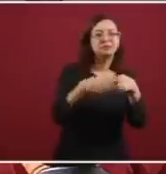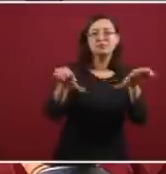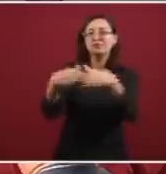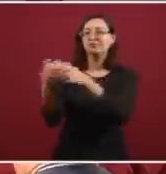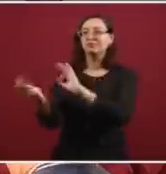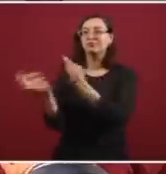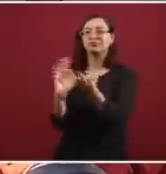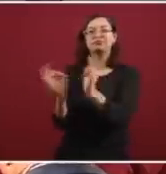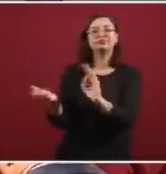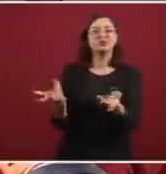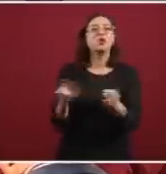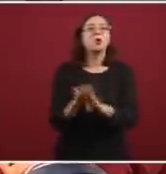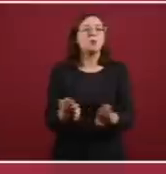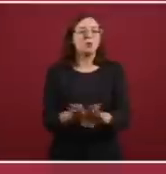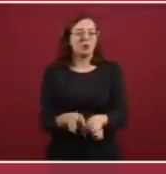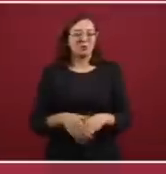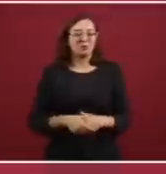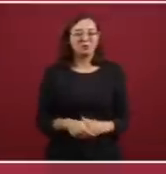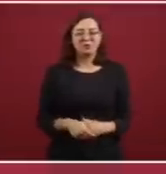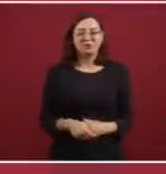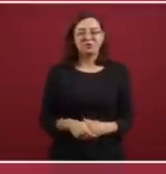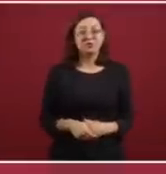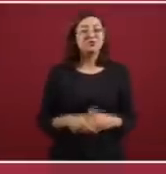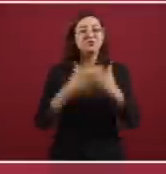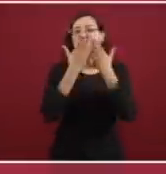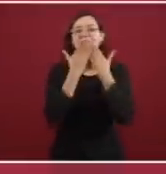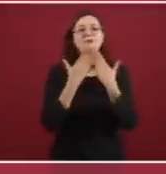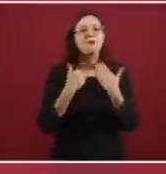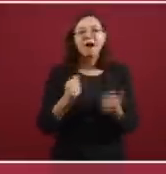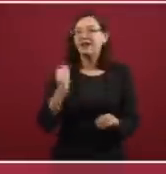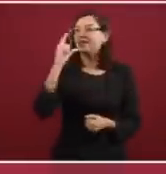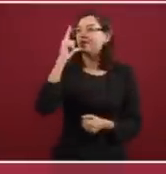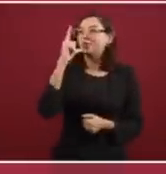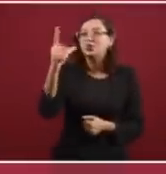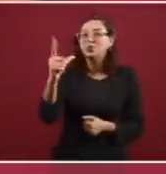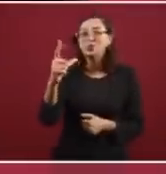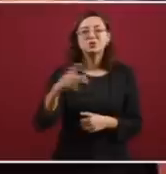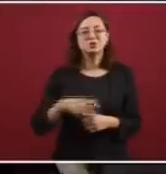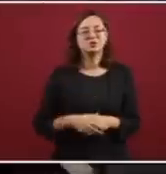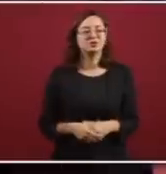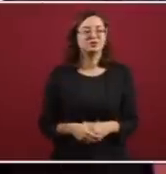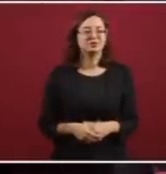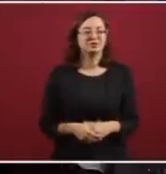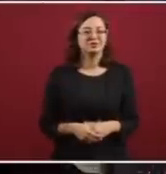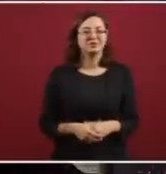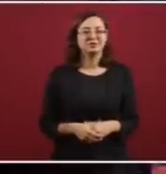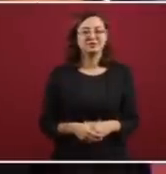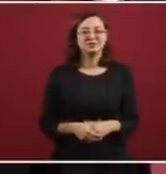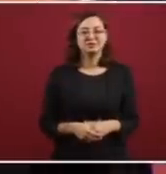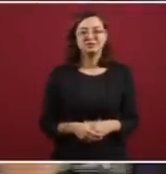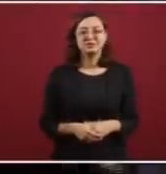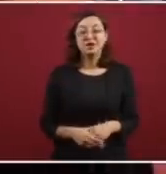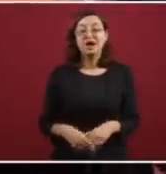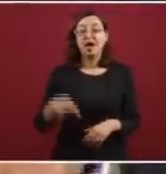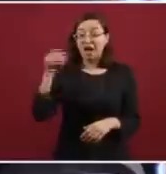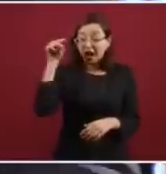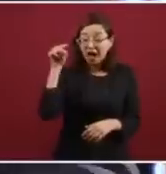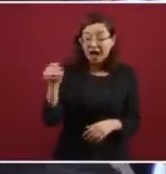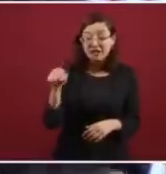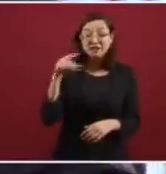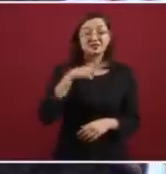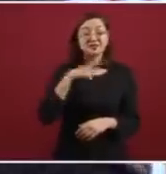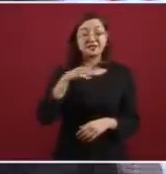La luz no tienen, a pesar de que están las